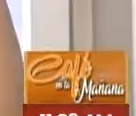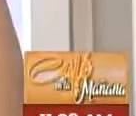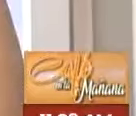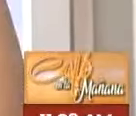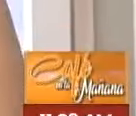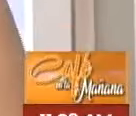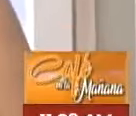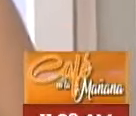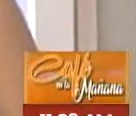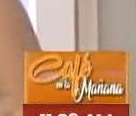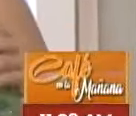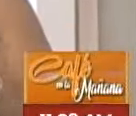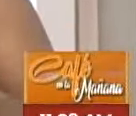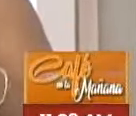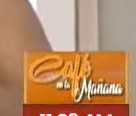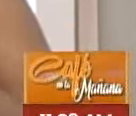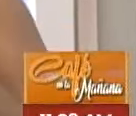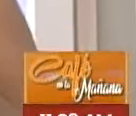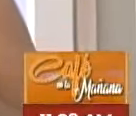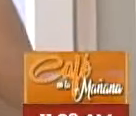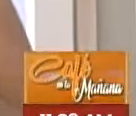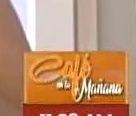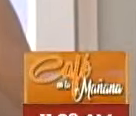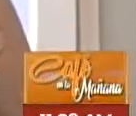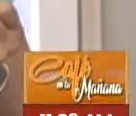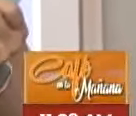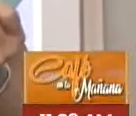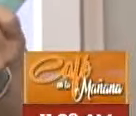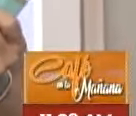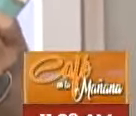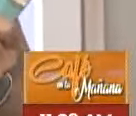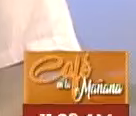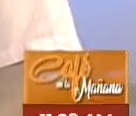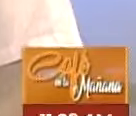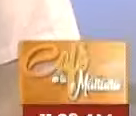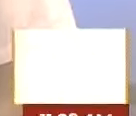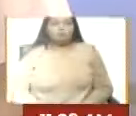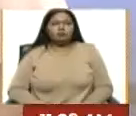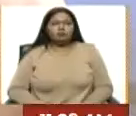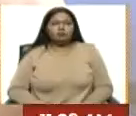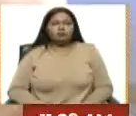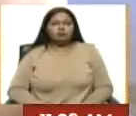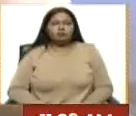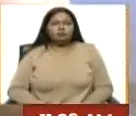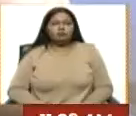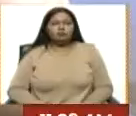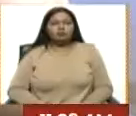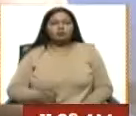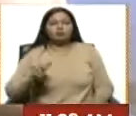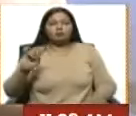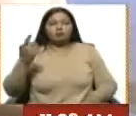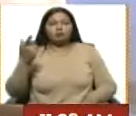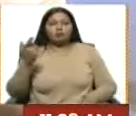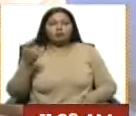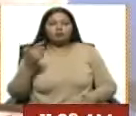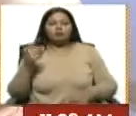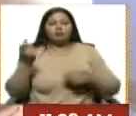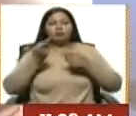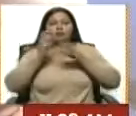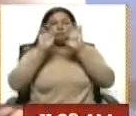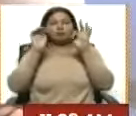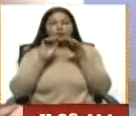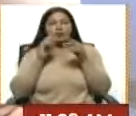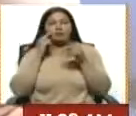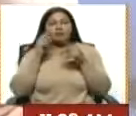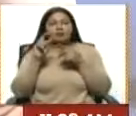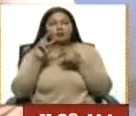ese tema de los algoritmos. Tú lo muestras acá, tú lo explicas acá en este libro. Ahí hay varias cosas. Ahí primero es tratar de ver qué hay